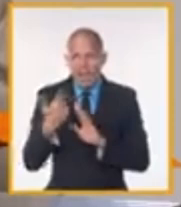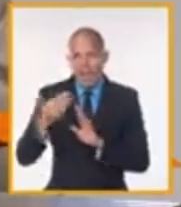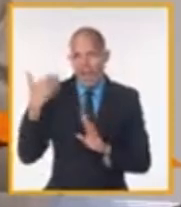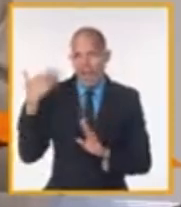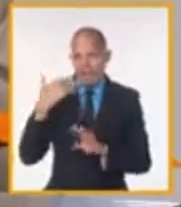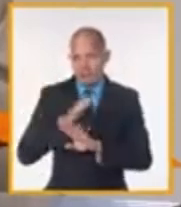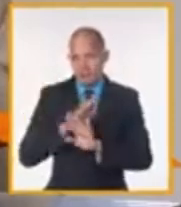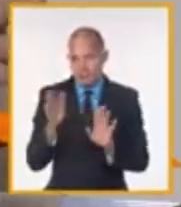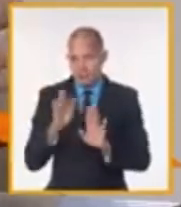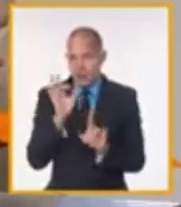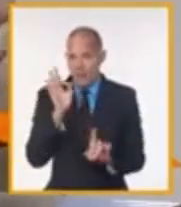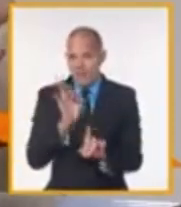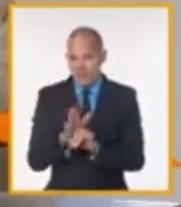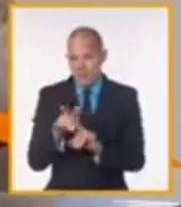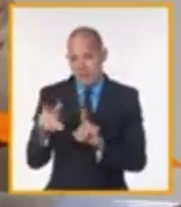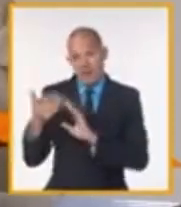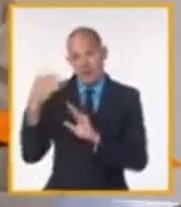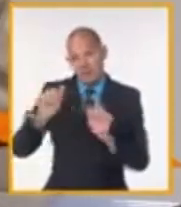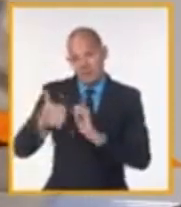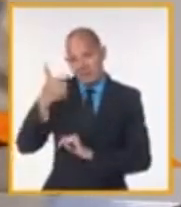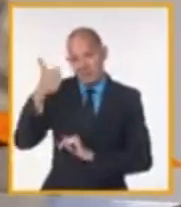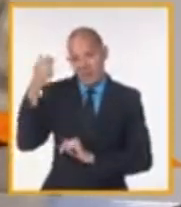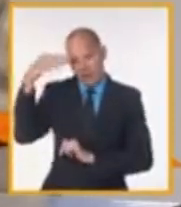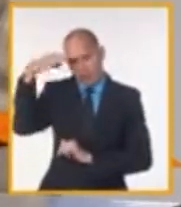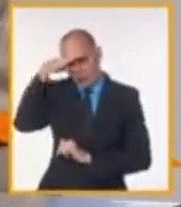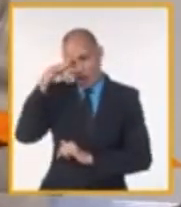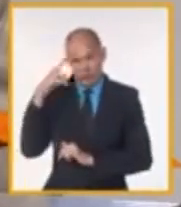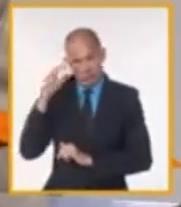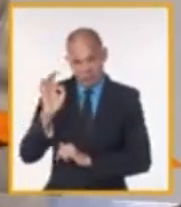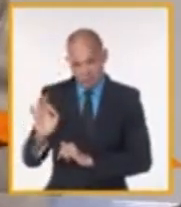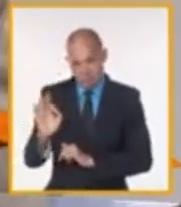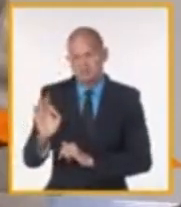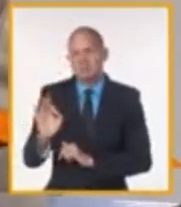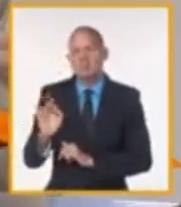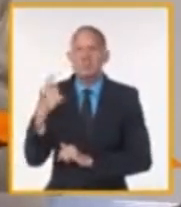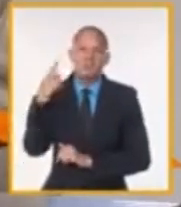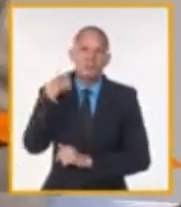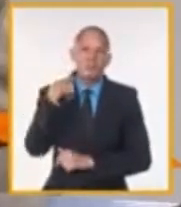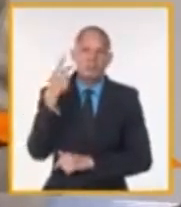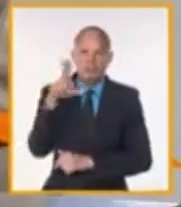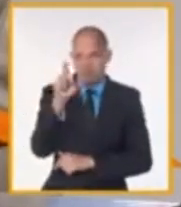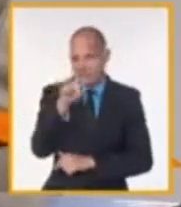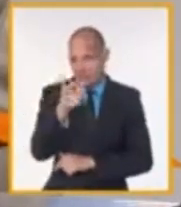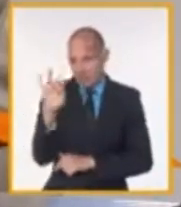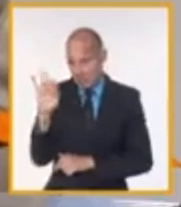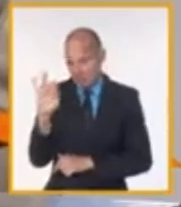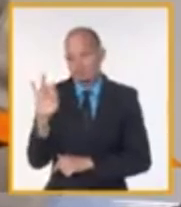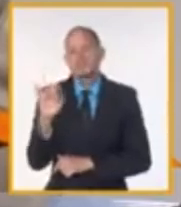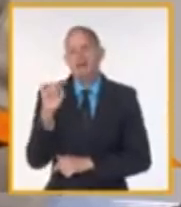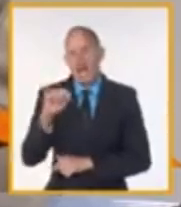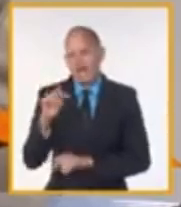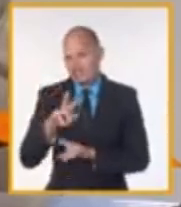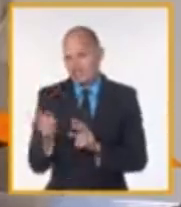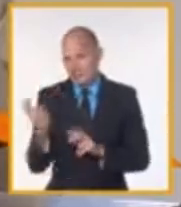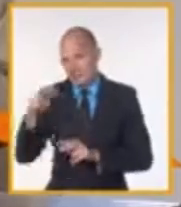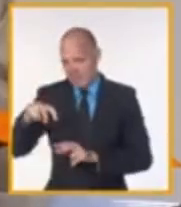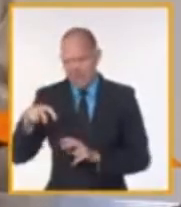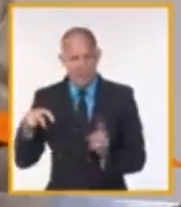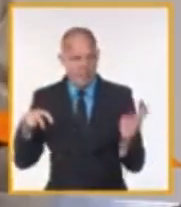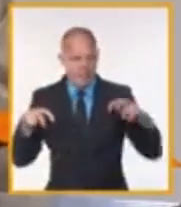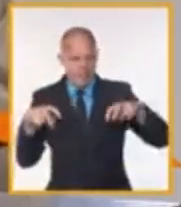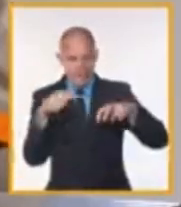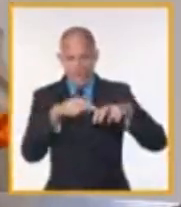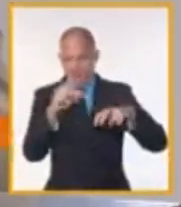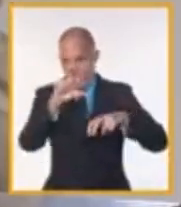al gobierno Trump lo lo dejó lo abandonó en en el 2017 de entonces acá no habido acuerdo aquello le